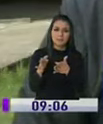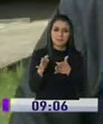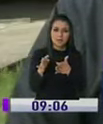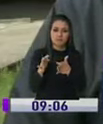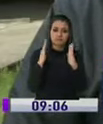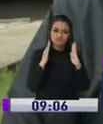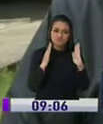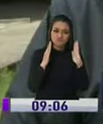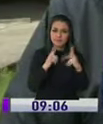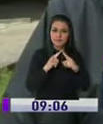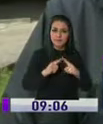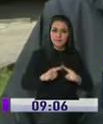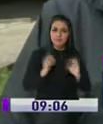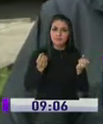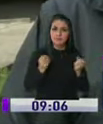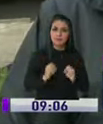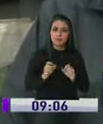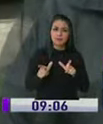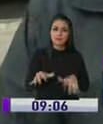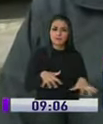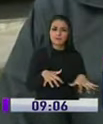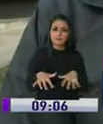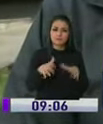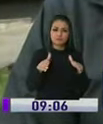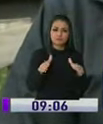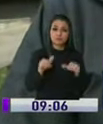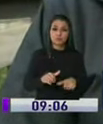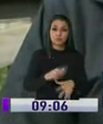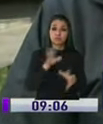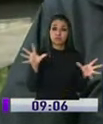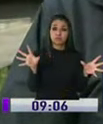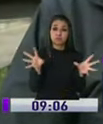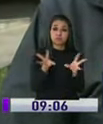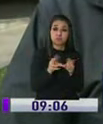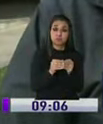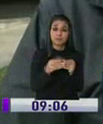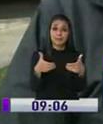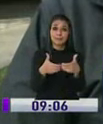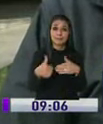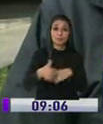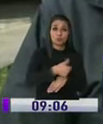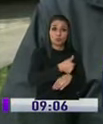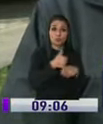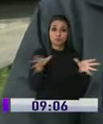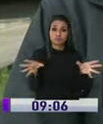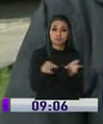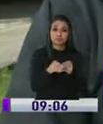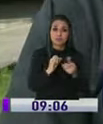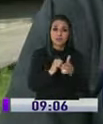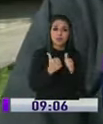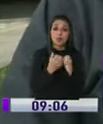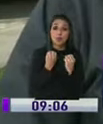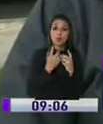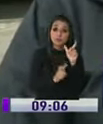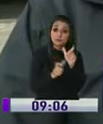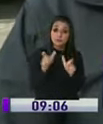ocupacional y operadores. Entonces sí hay un manual que estipula por cada cuántos